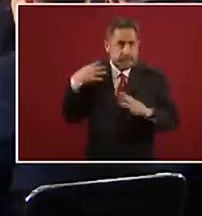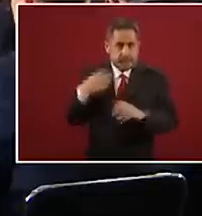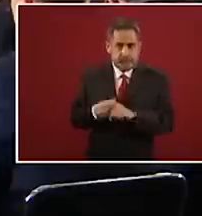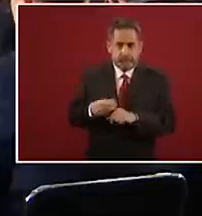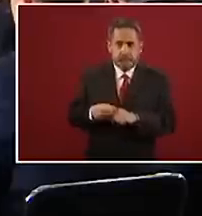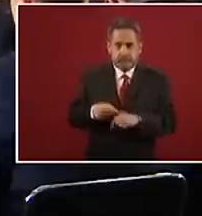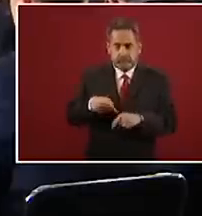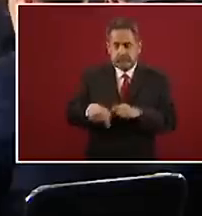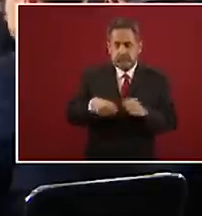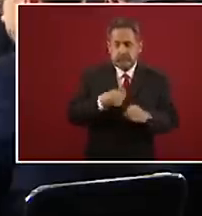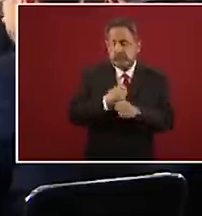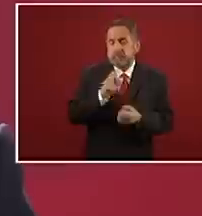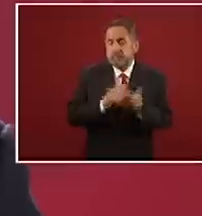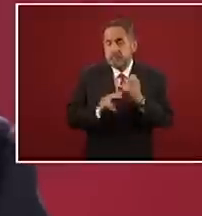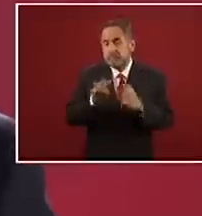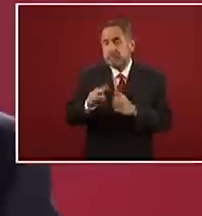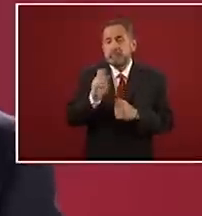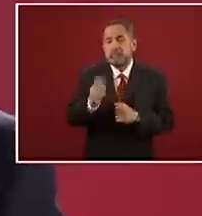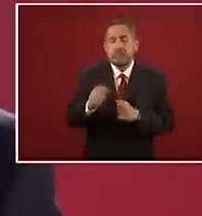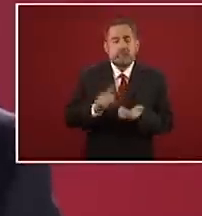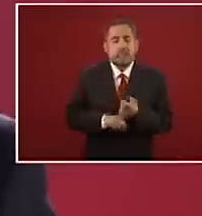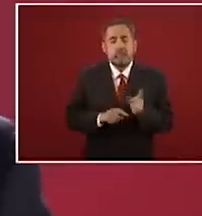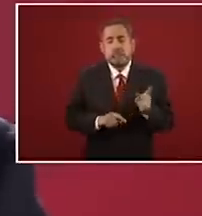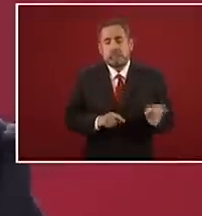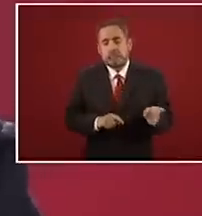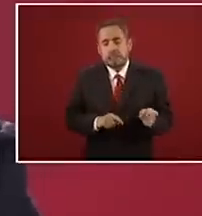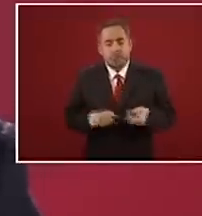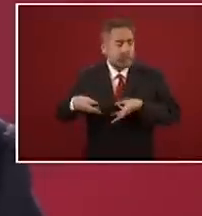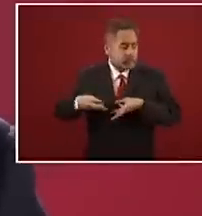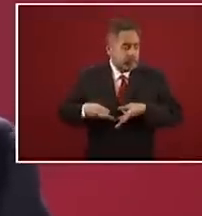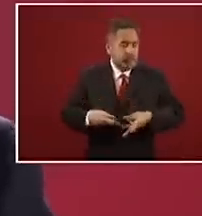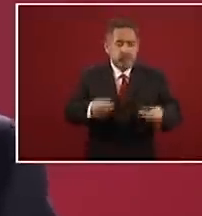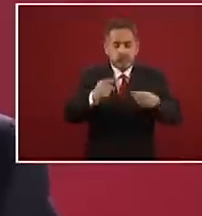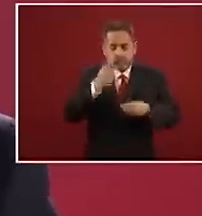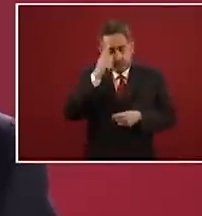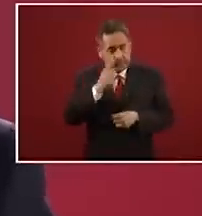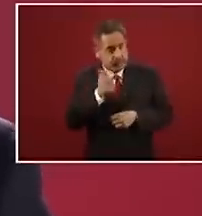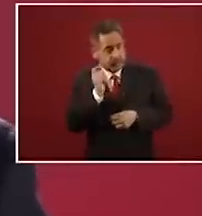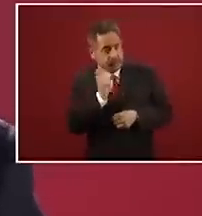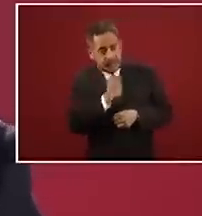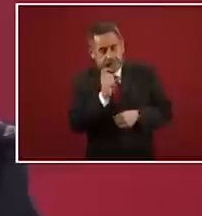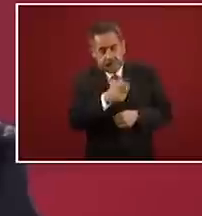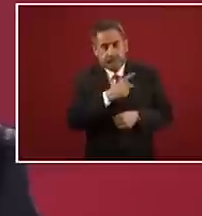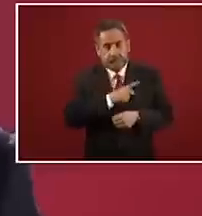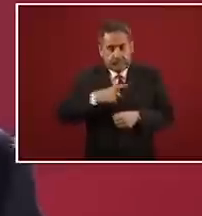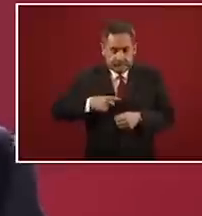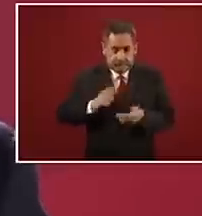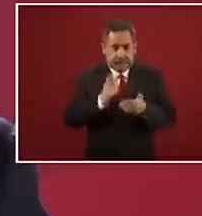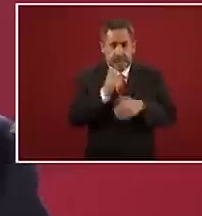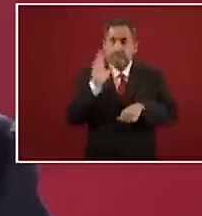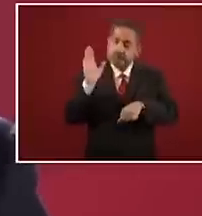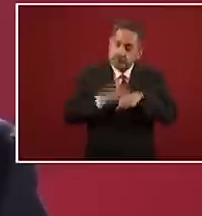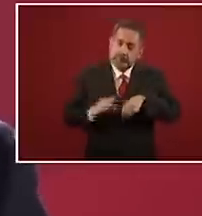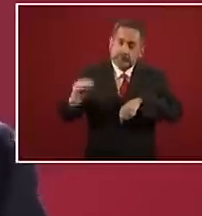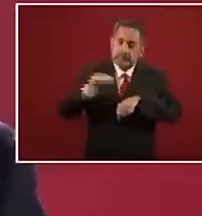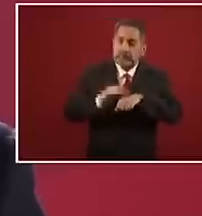al cierre de 2019, se ha gastado ya en el pago de deuda más